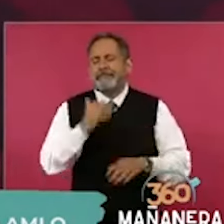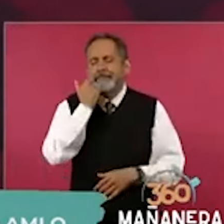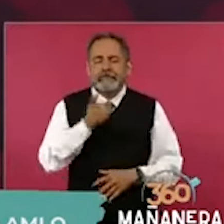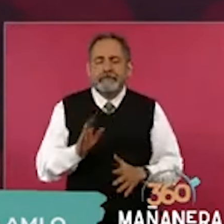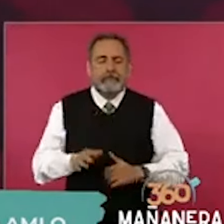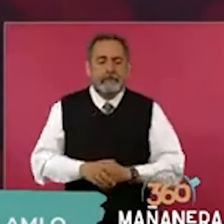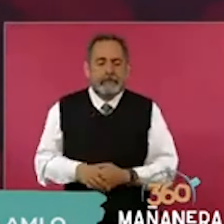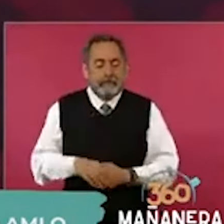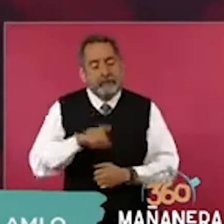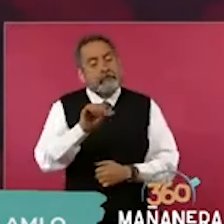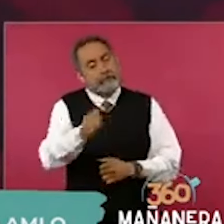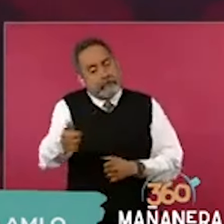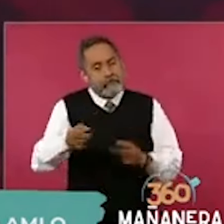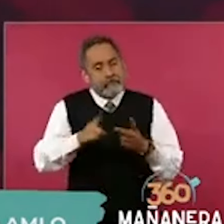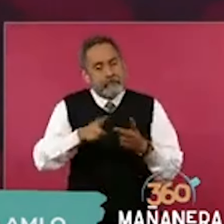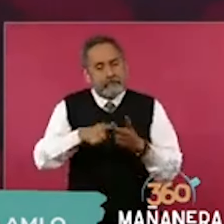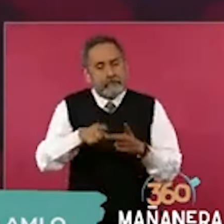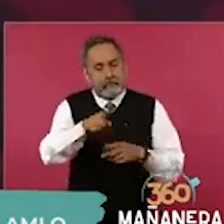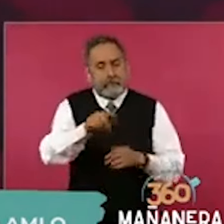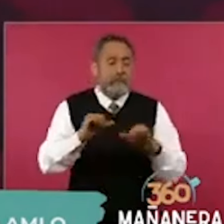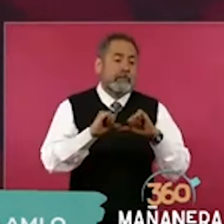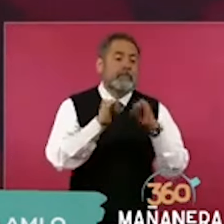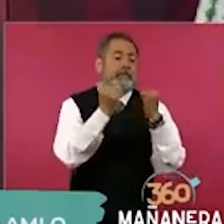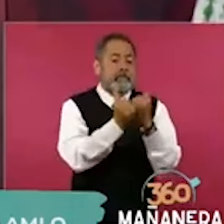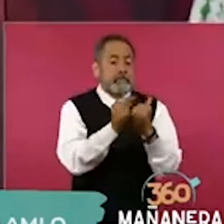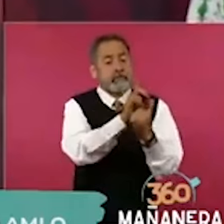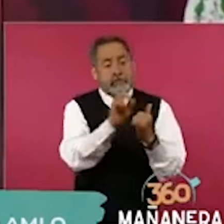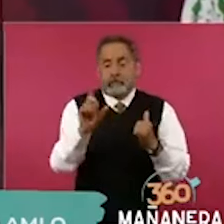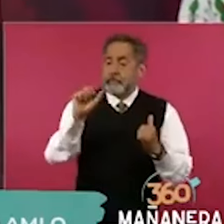Y también lo otro, asociaciones.